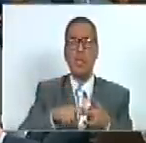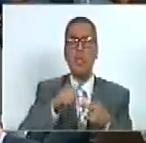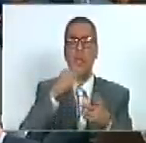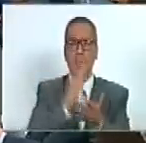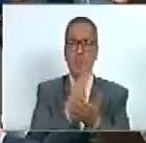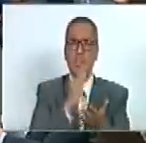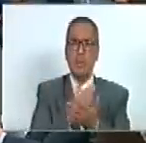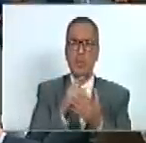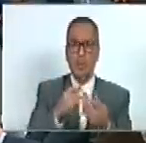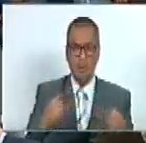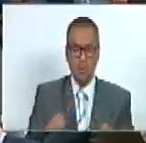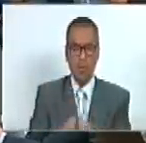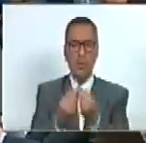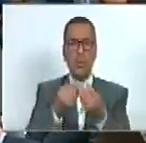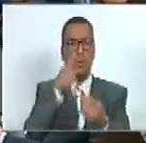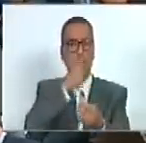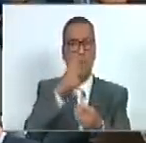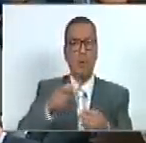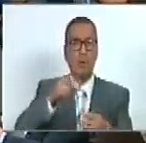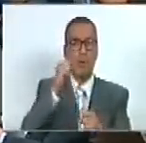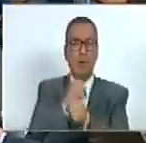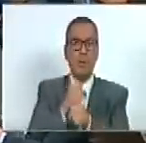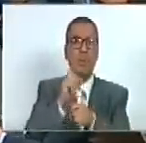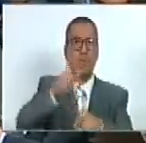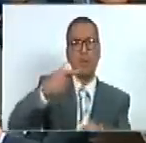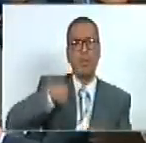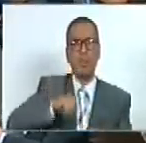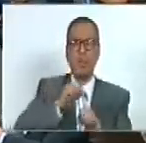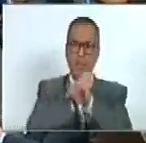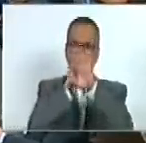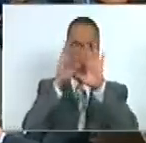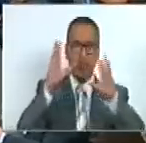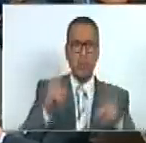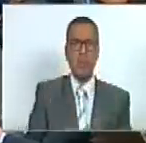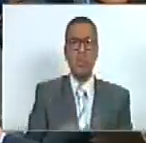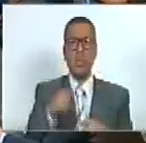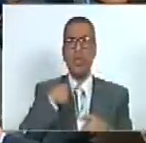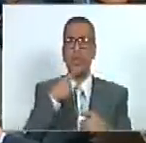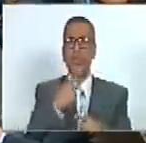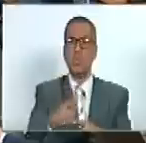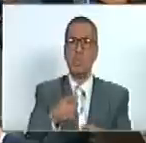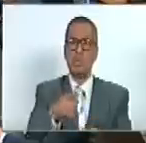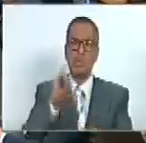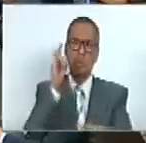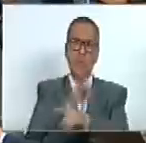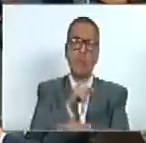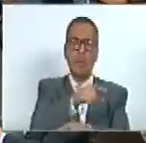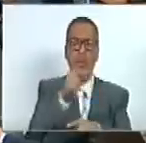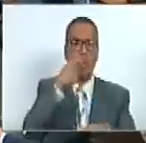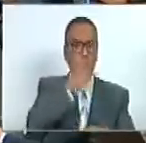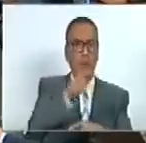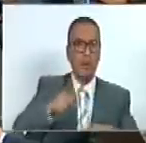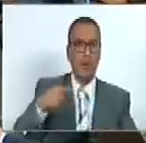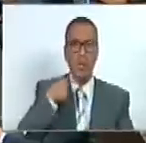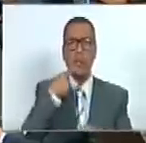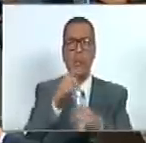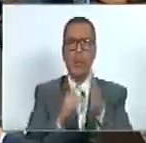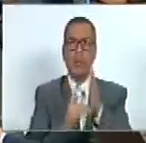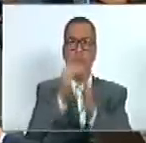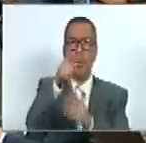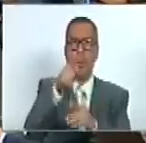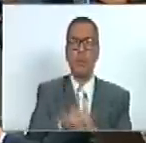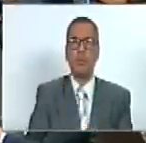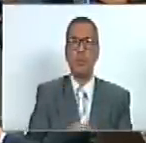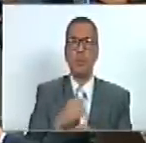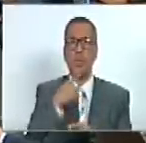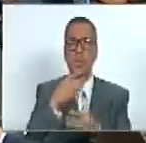estar siempre del lado del pueblo trabajador, pero también tenemos que ser claros, no sigamos engañando al pueblo venezolano diciéndole que hubo aumento